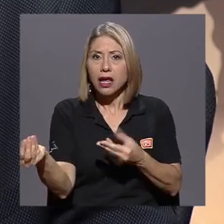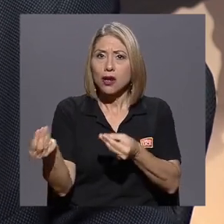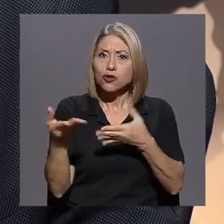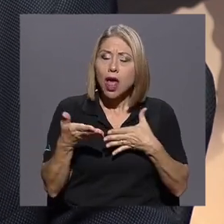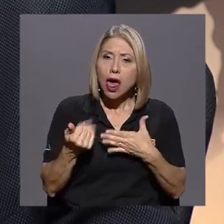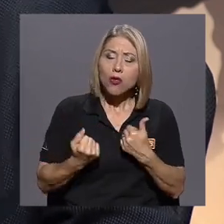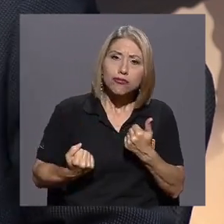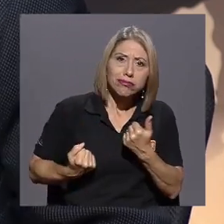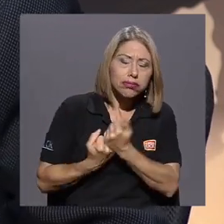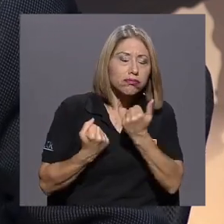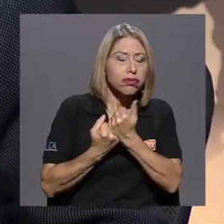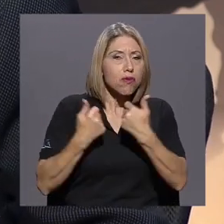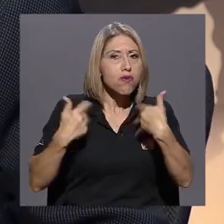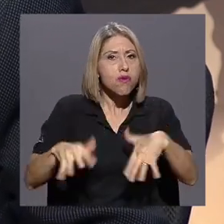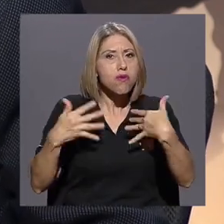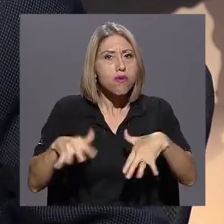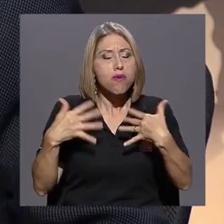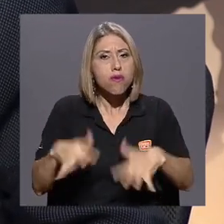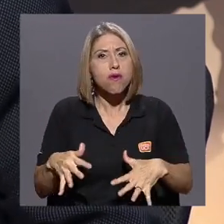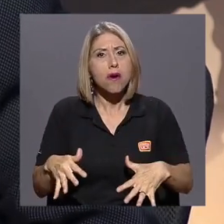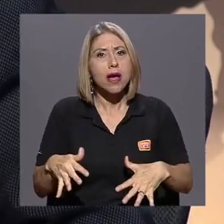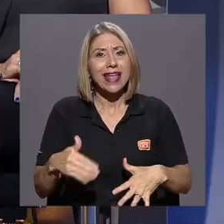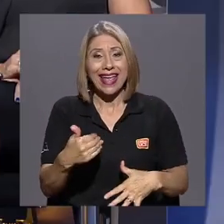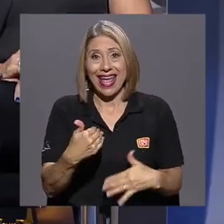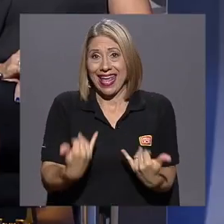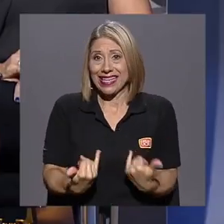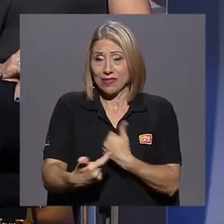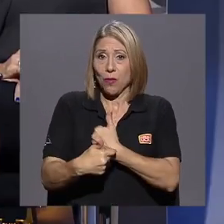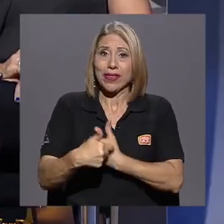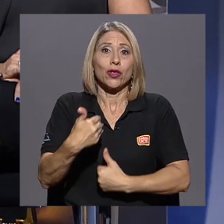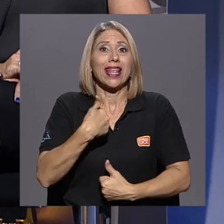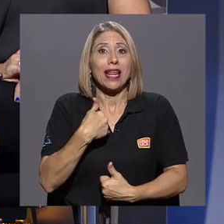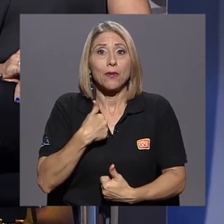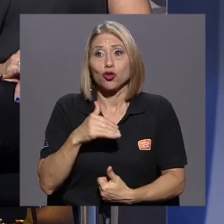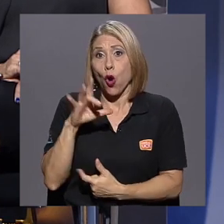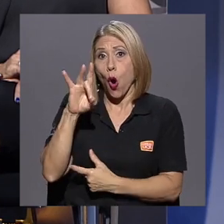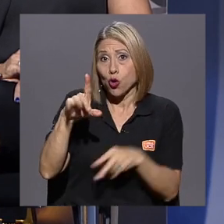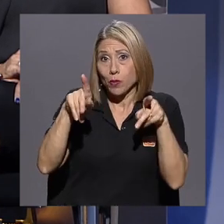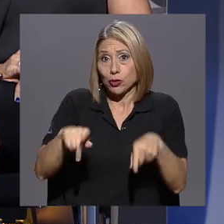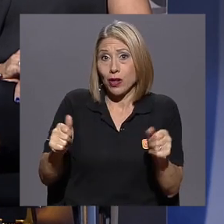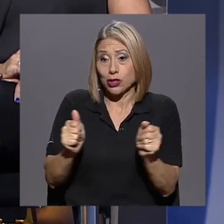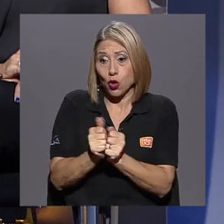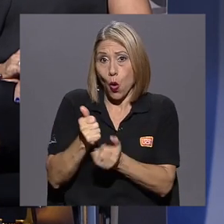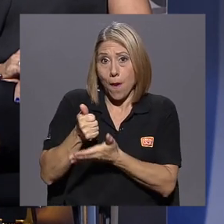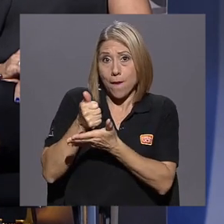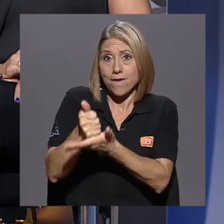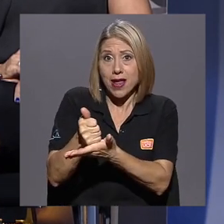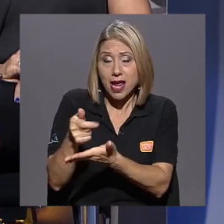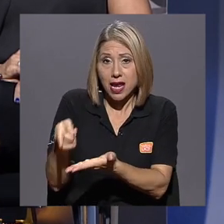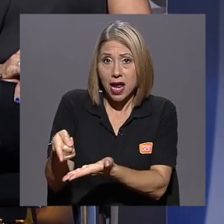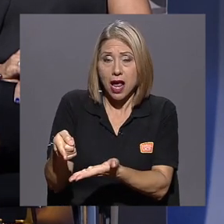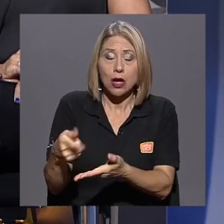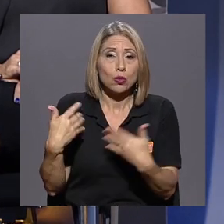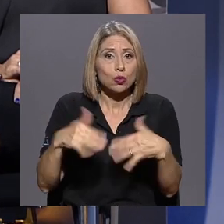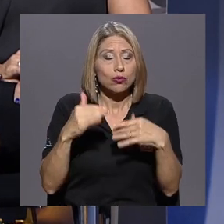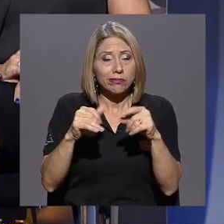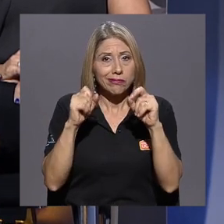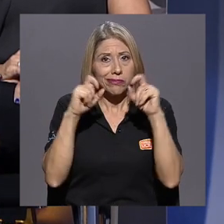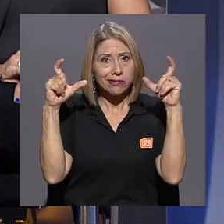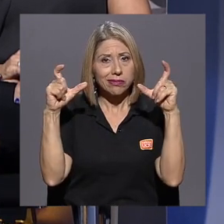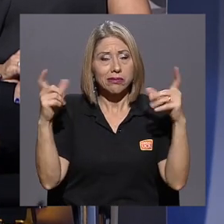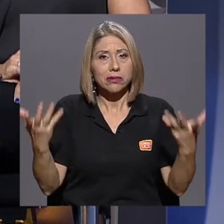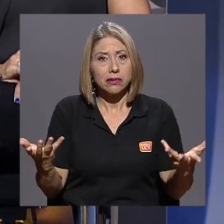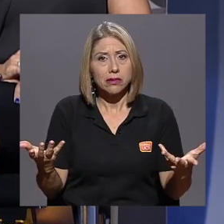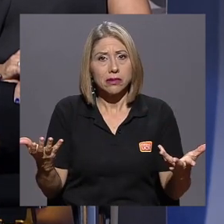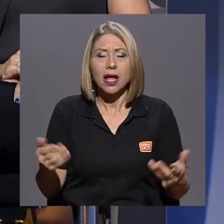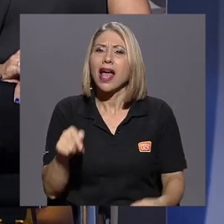aporte notable. Justamente tenemos en este momento 8 becarios, ¿verdad? Uh-huh. O sea, es decir, eso es impresionante.